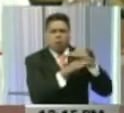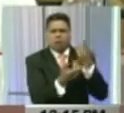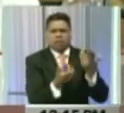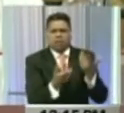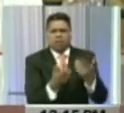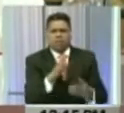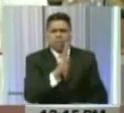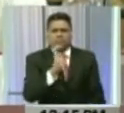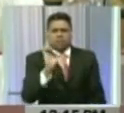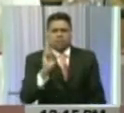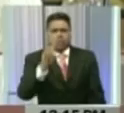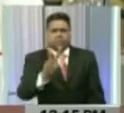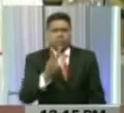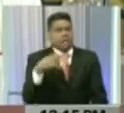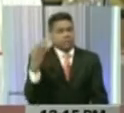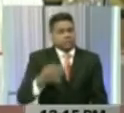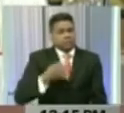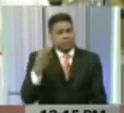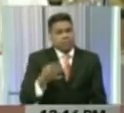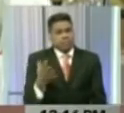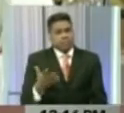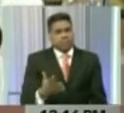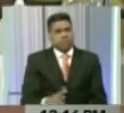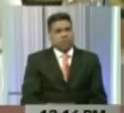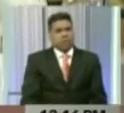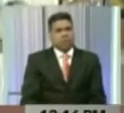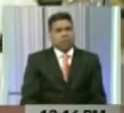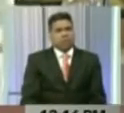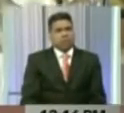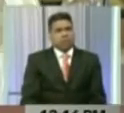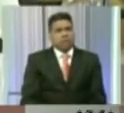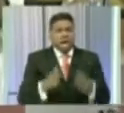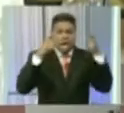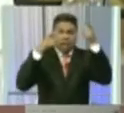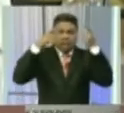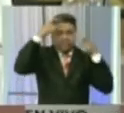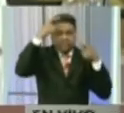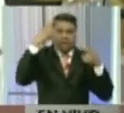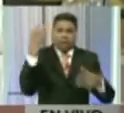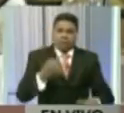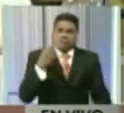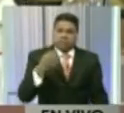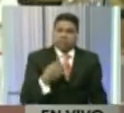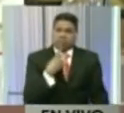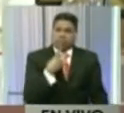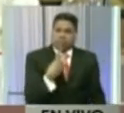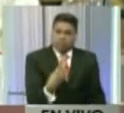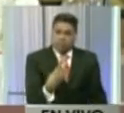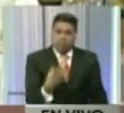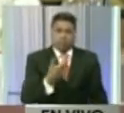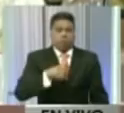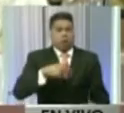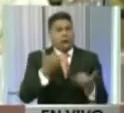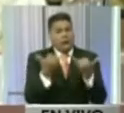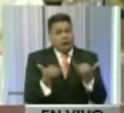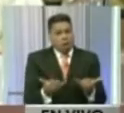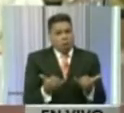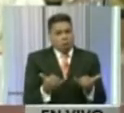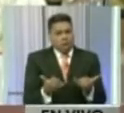Bueno, presidente, siempre ha sido así. Chávez le dijo, siempre ha sido así porque la oligarquía siempre ha gobernado, pero ahora no está gobernando la